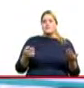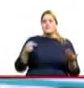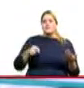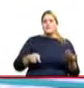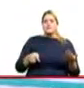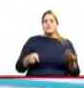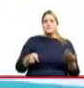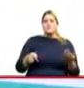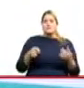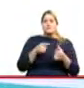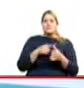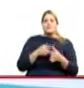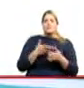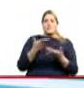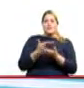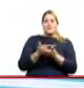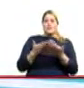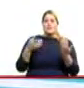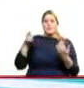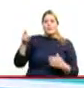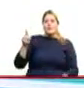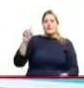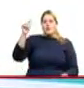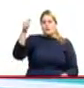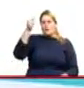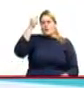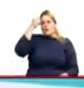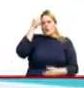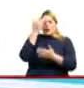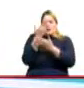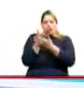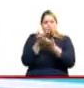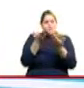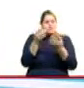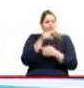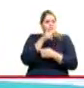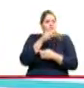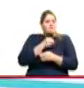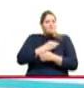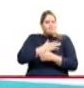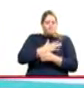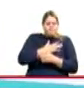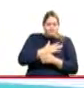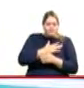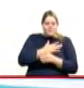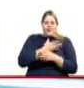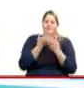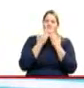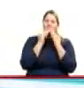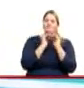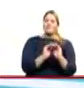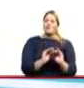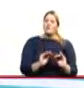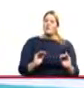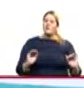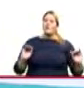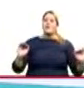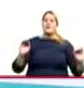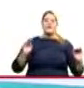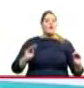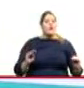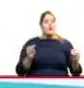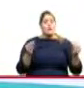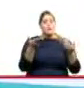decisión y se respete la Constitución, que no es posible que el Ministerio Público continúe sin obviamente